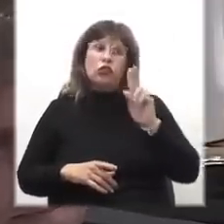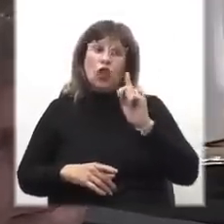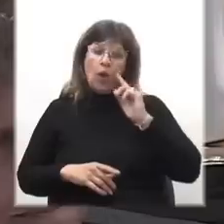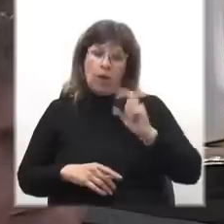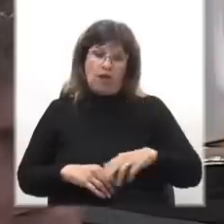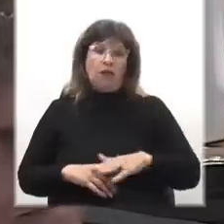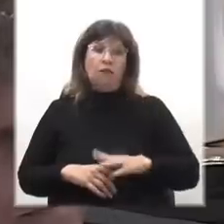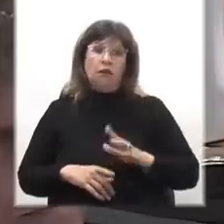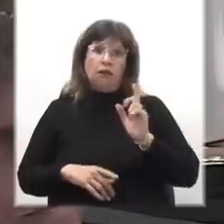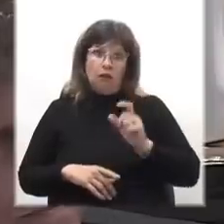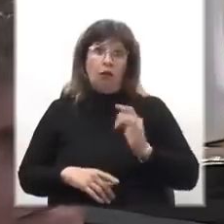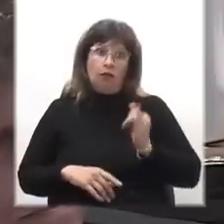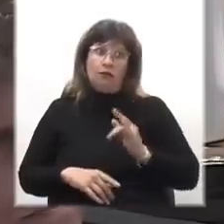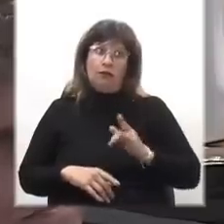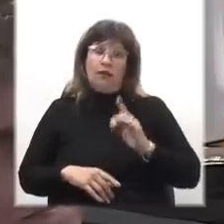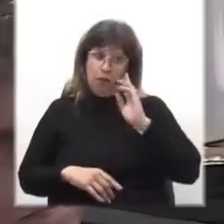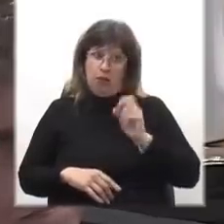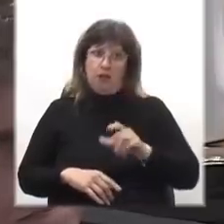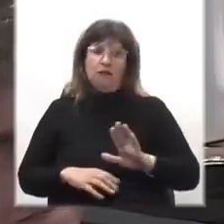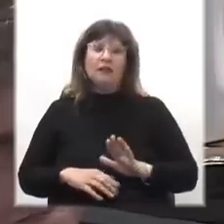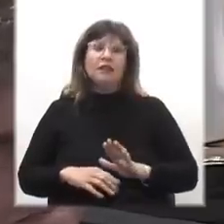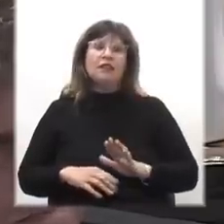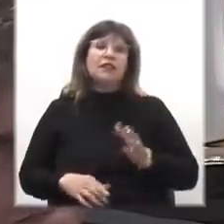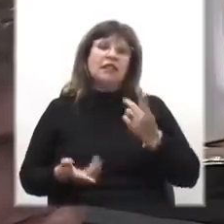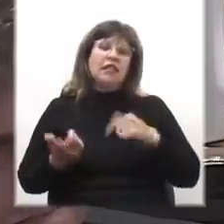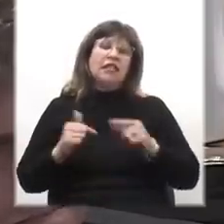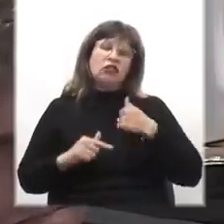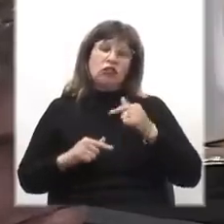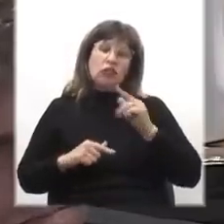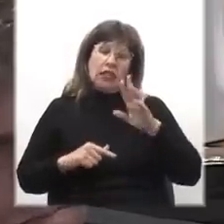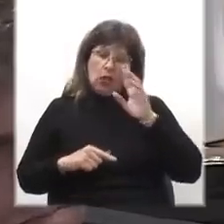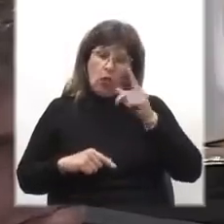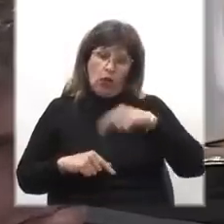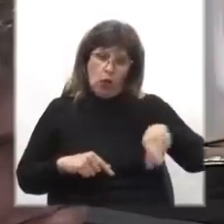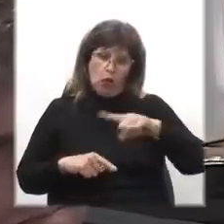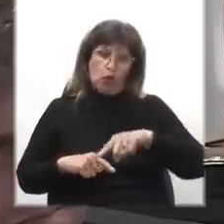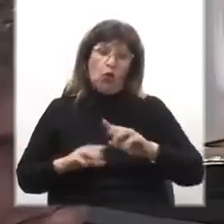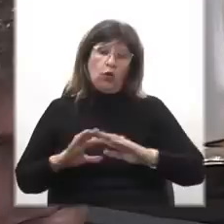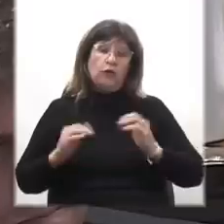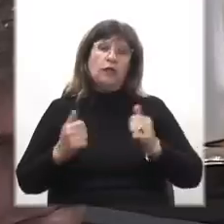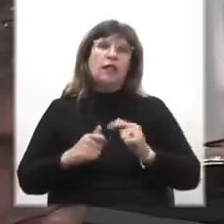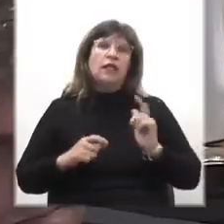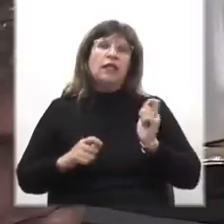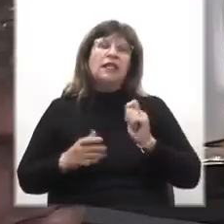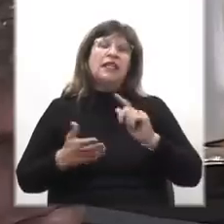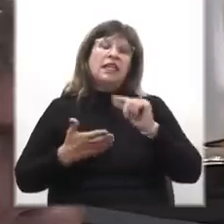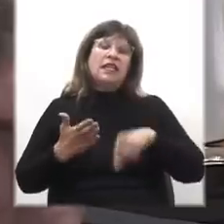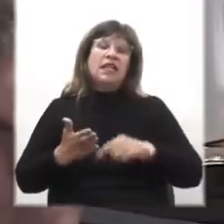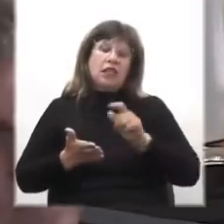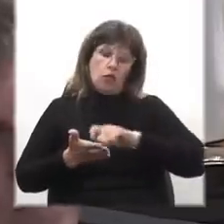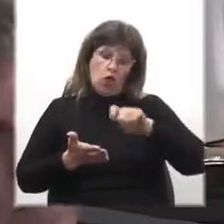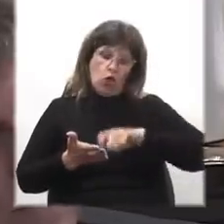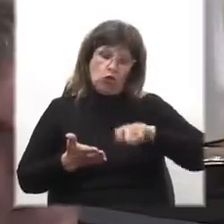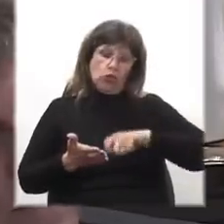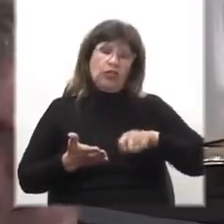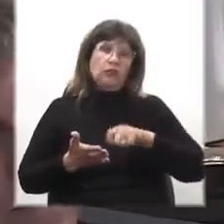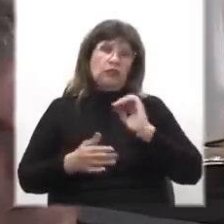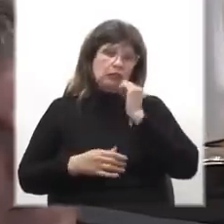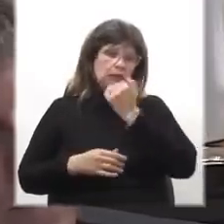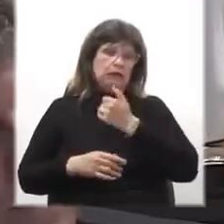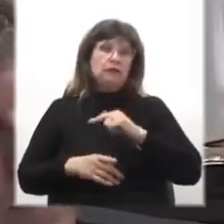Y les recuerdo también a todos los integrantes de esta Cámara que el que escribió el contrato de UPM secreto, que además ya